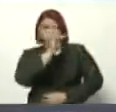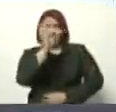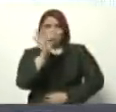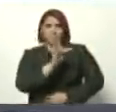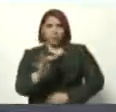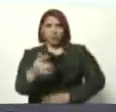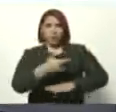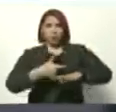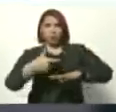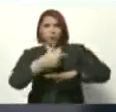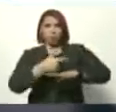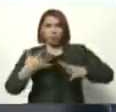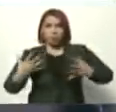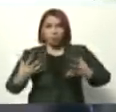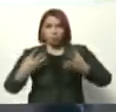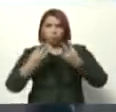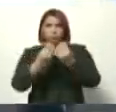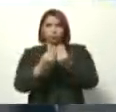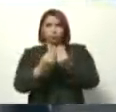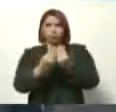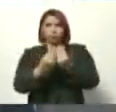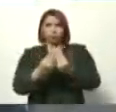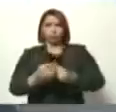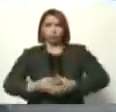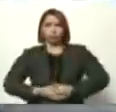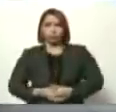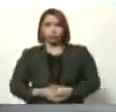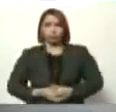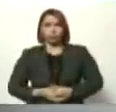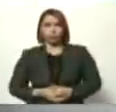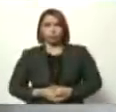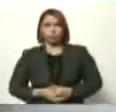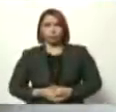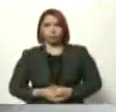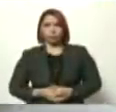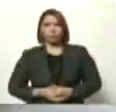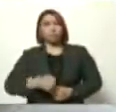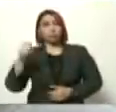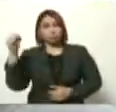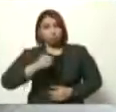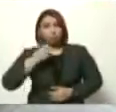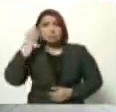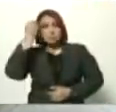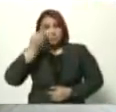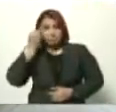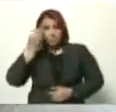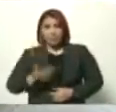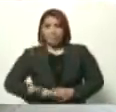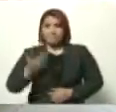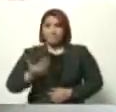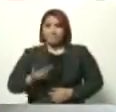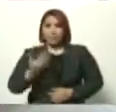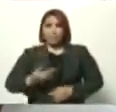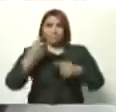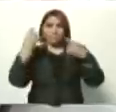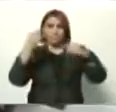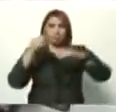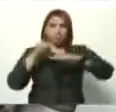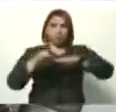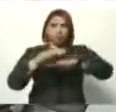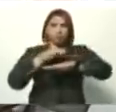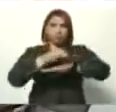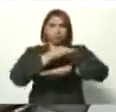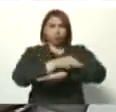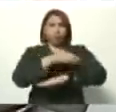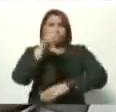nos acompaña Guy, sí creo que es fundamental a nivel de los municipios y de